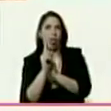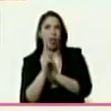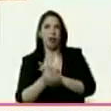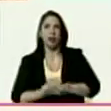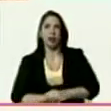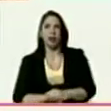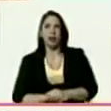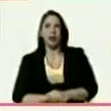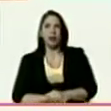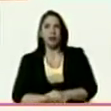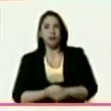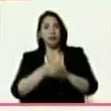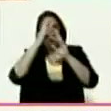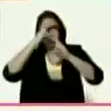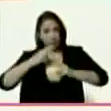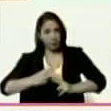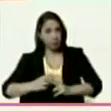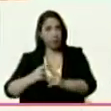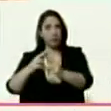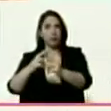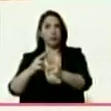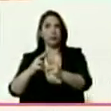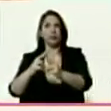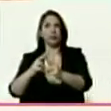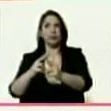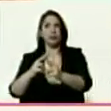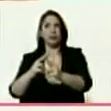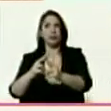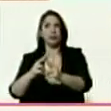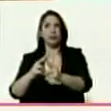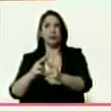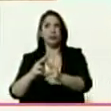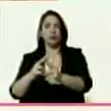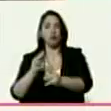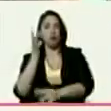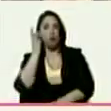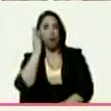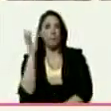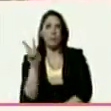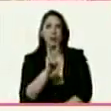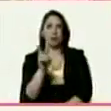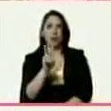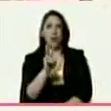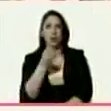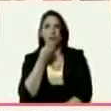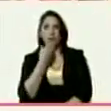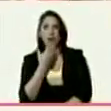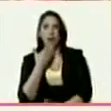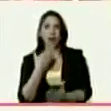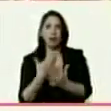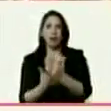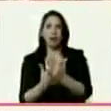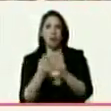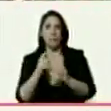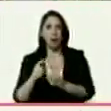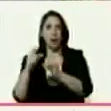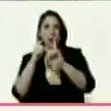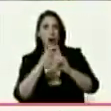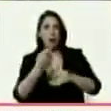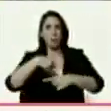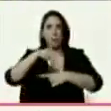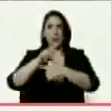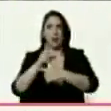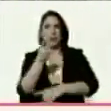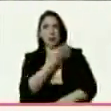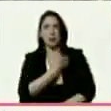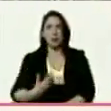coleado a rendir homenaje y rendirme ante la mujer venezolana. Bien, agradecemos a esta hora las declaraciones del primer vicepresidente del Partido